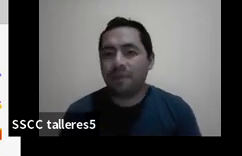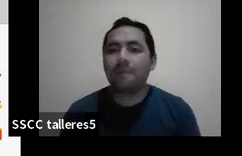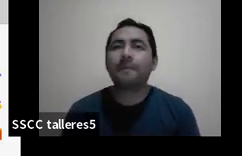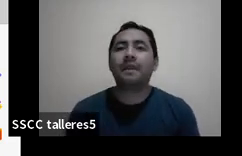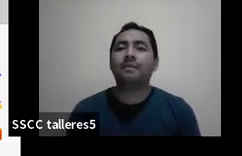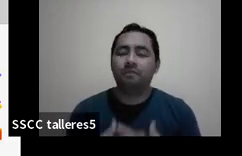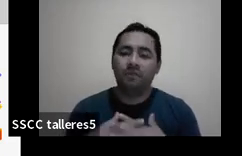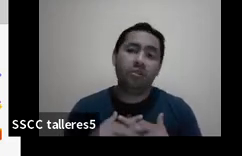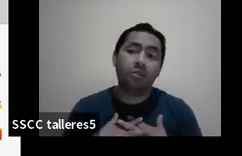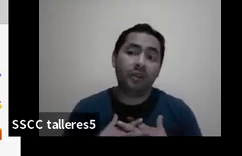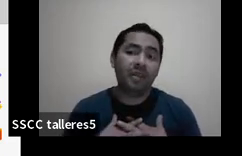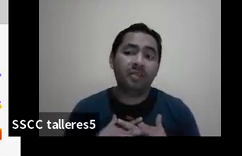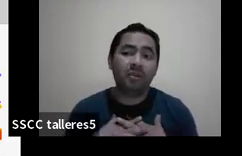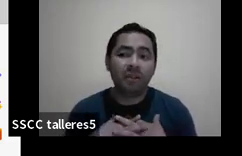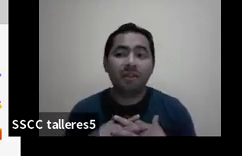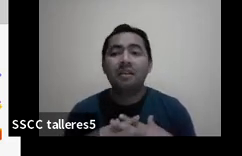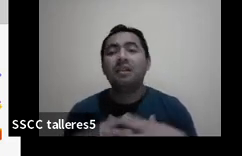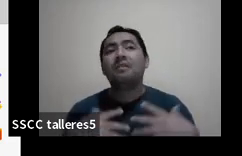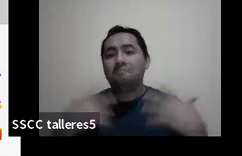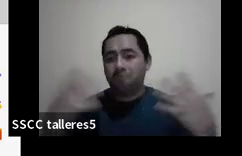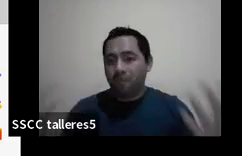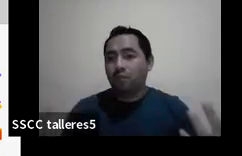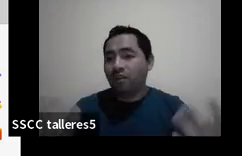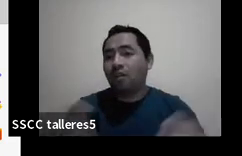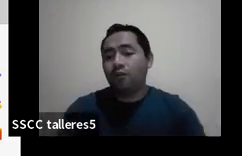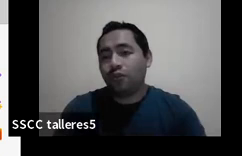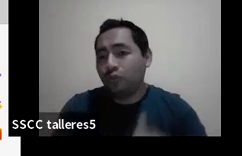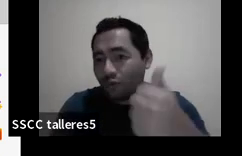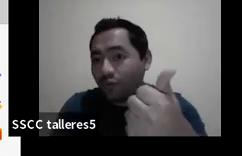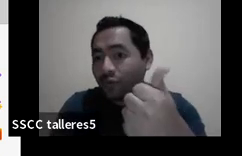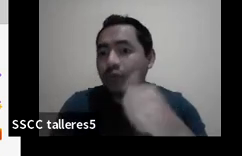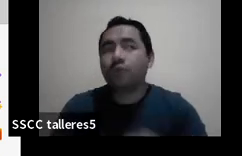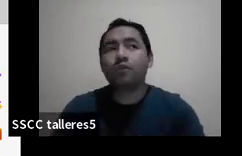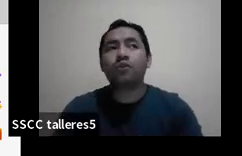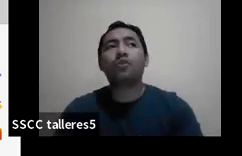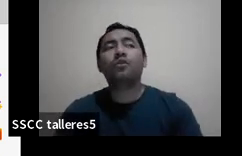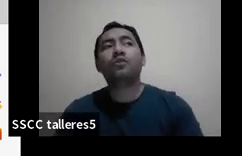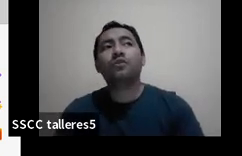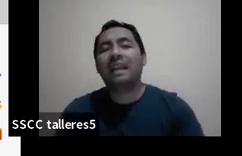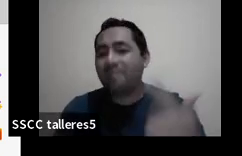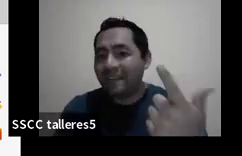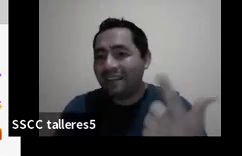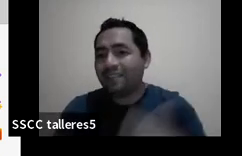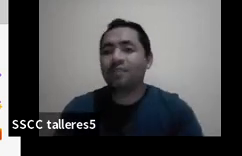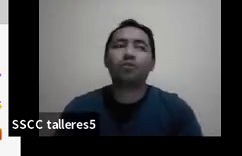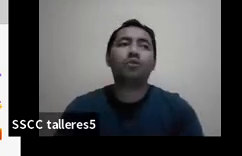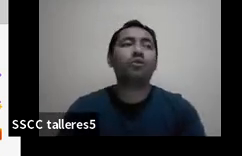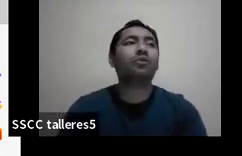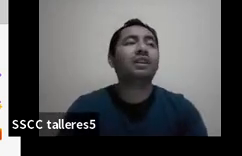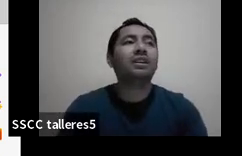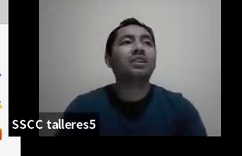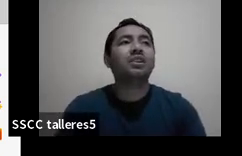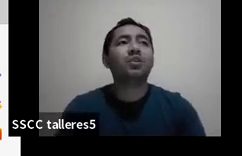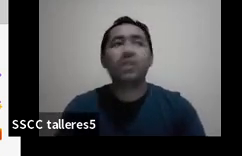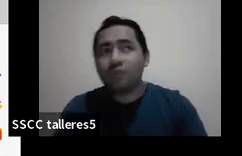ser un problema. ¿Ya? Te lo digo con experiencia personal, me comunica con sordos rusos, sordos alemanes,